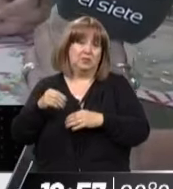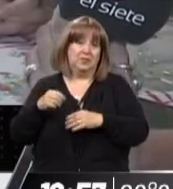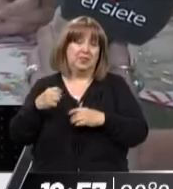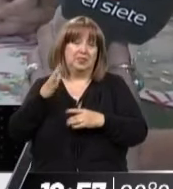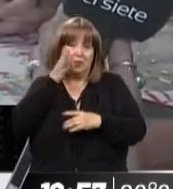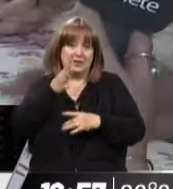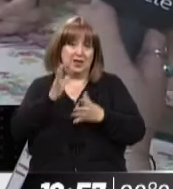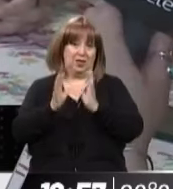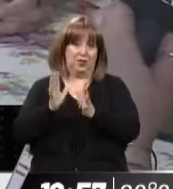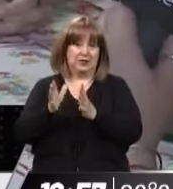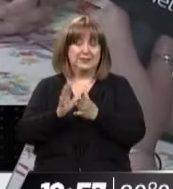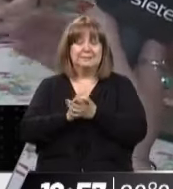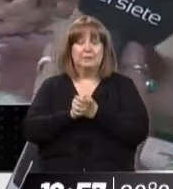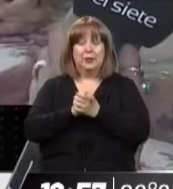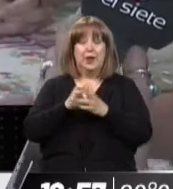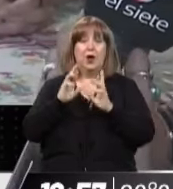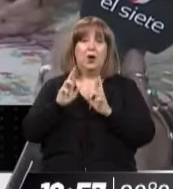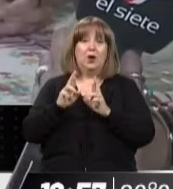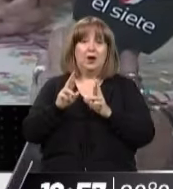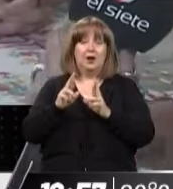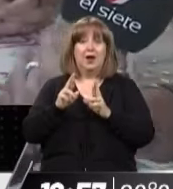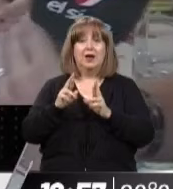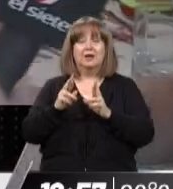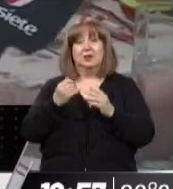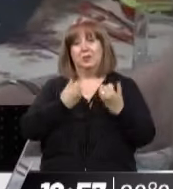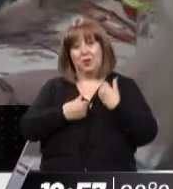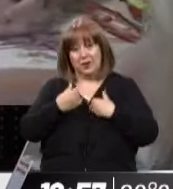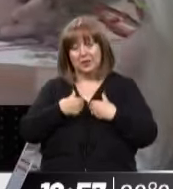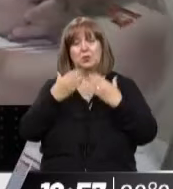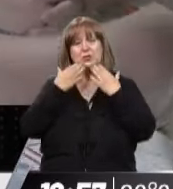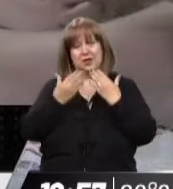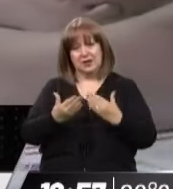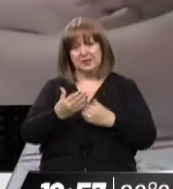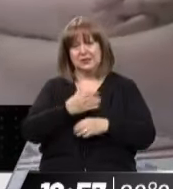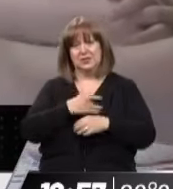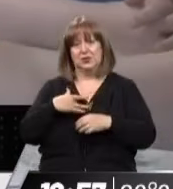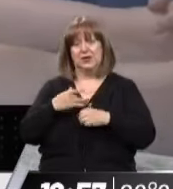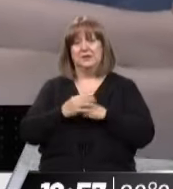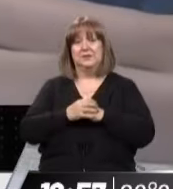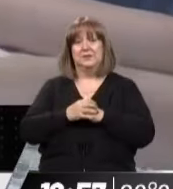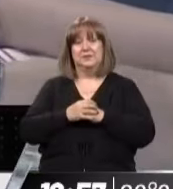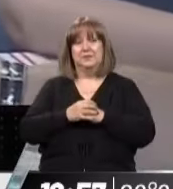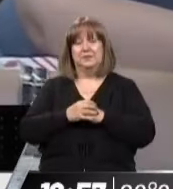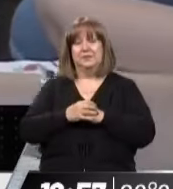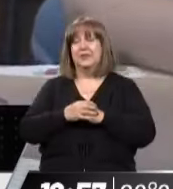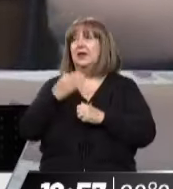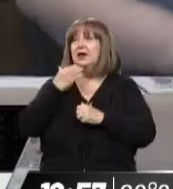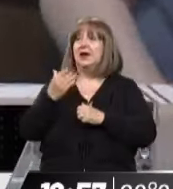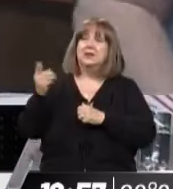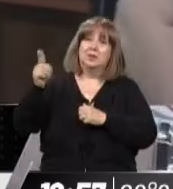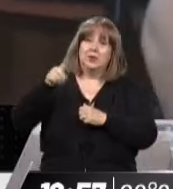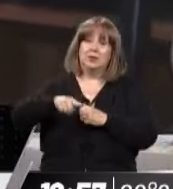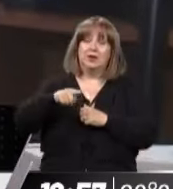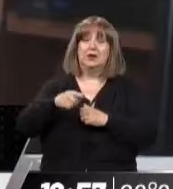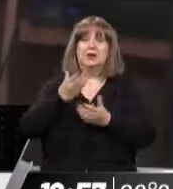esperemos que salga el fallo pronto y por supuesto que vamos a estar atentos Muchas gracias por atendernos Gracias a ustedes por venir